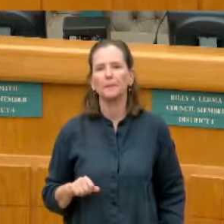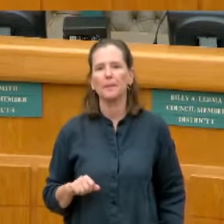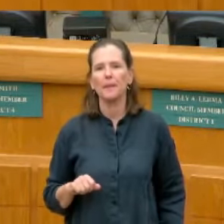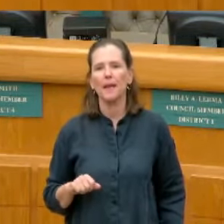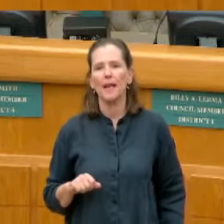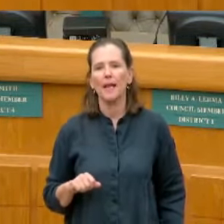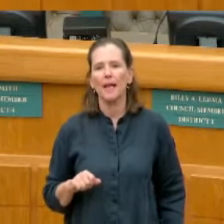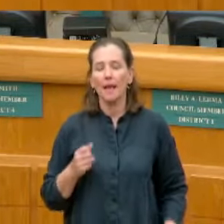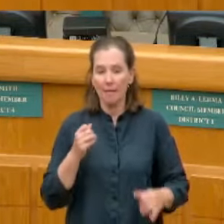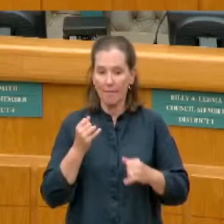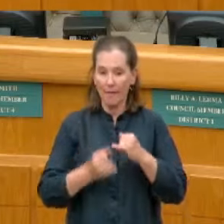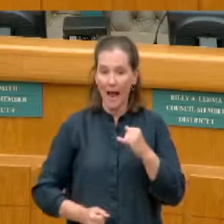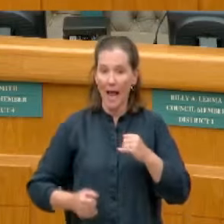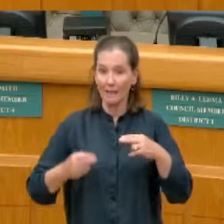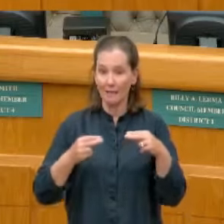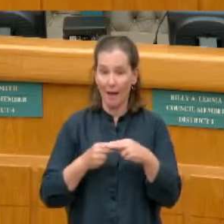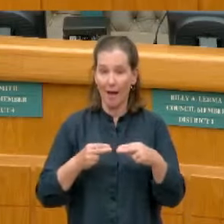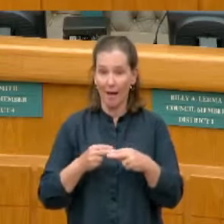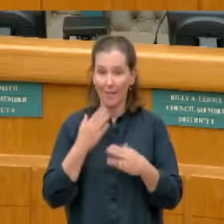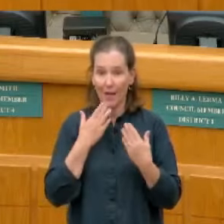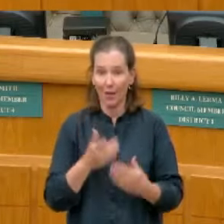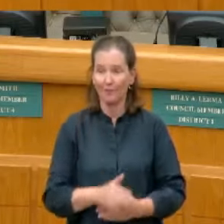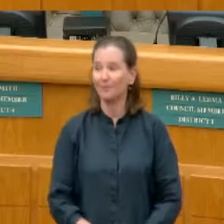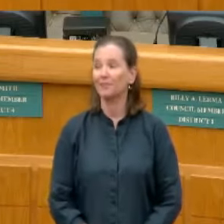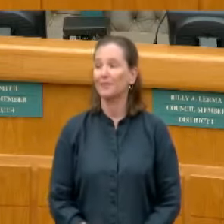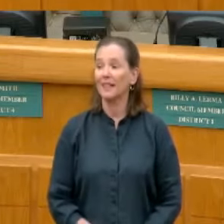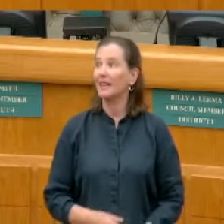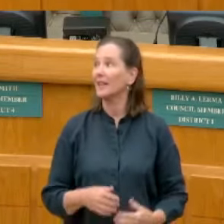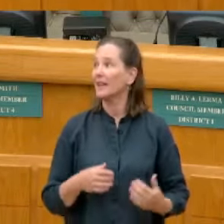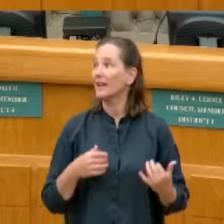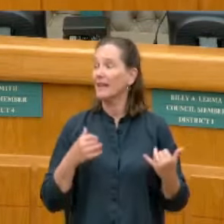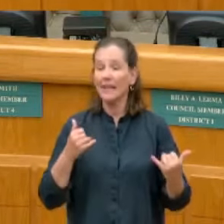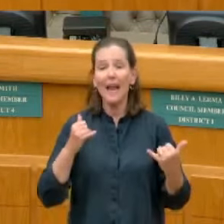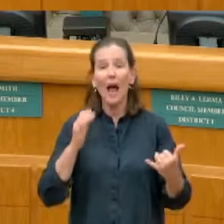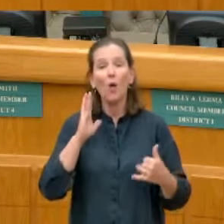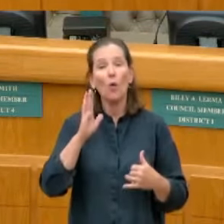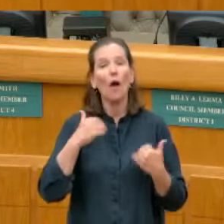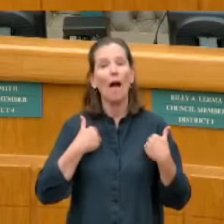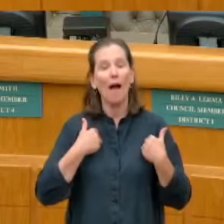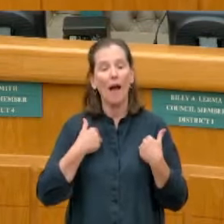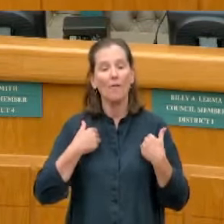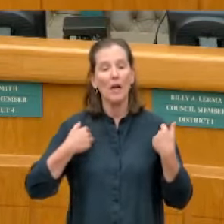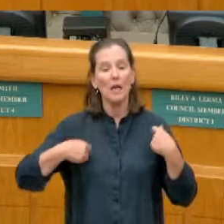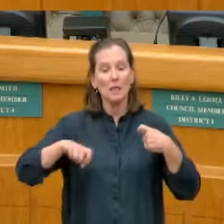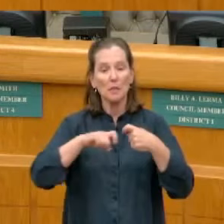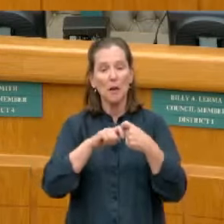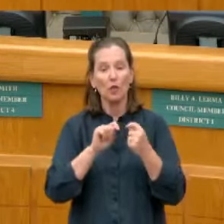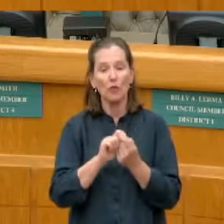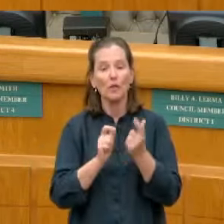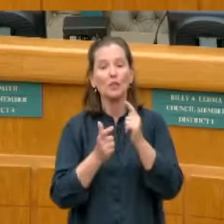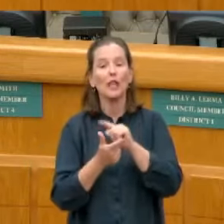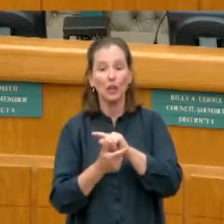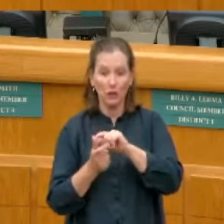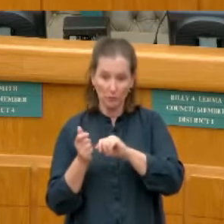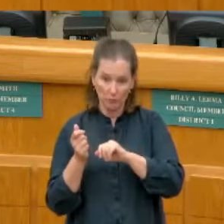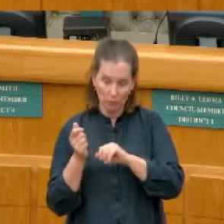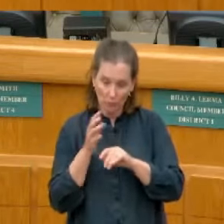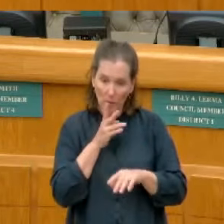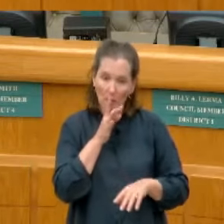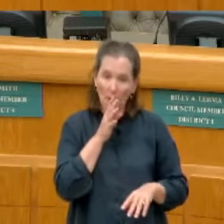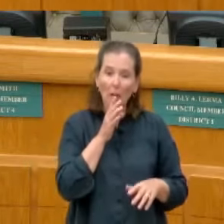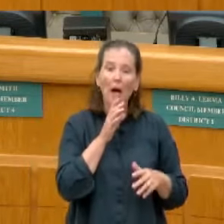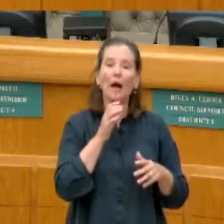the final slide. Thank you. We'll have the translation, and then Public Health Director Rodriguez will come up and answer any questions that you